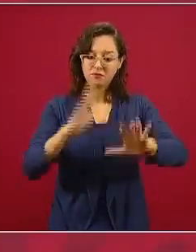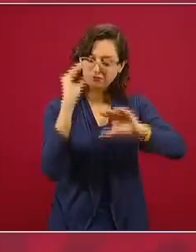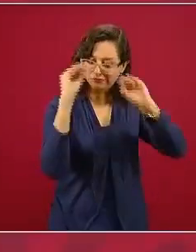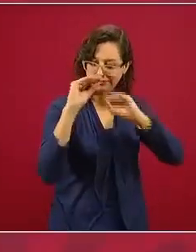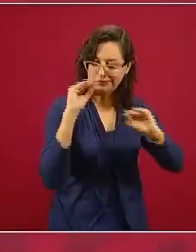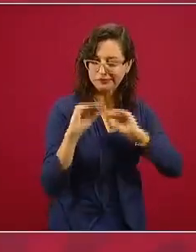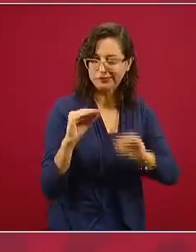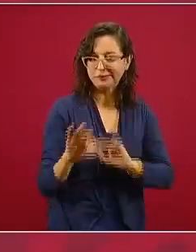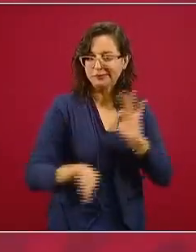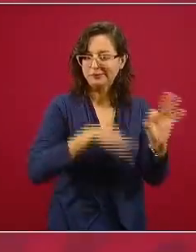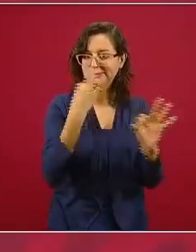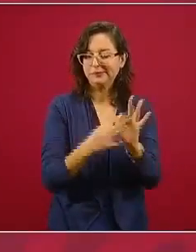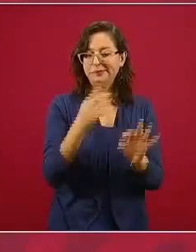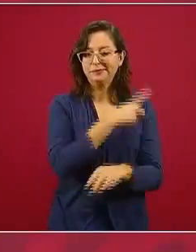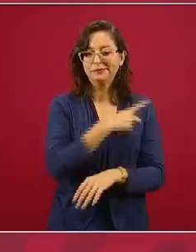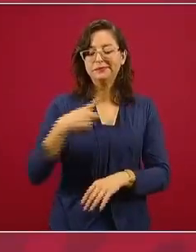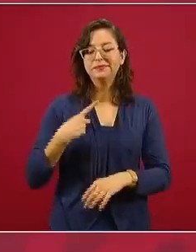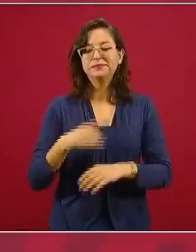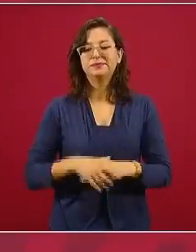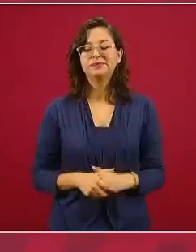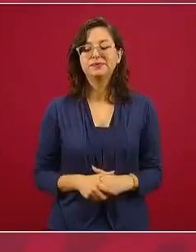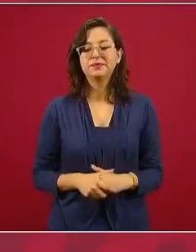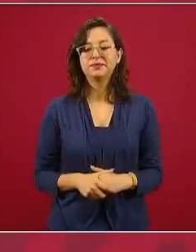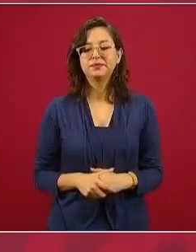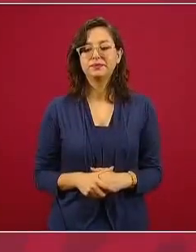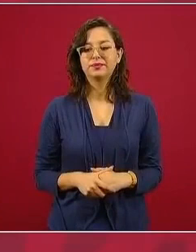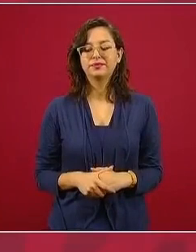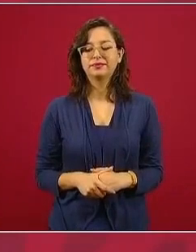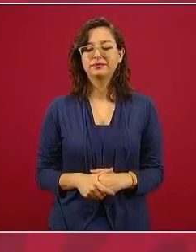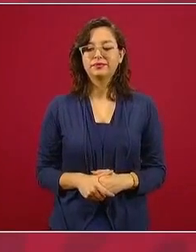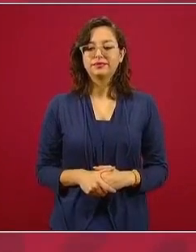informe, ¿sí?